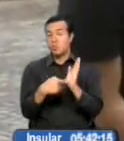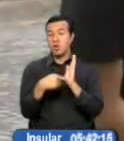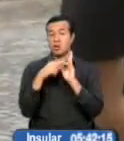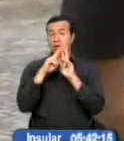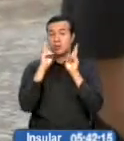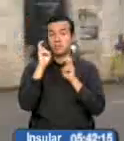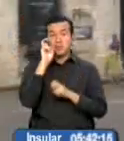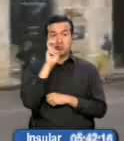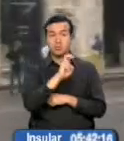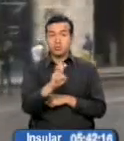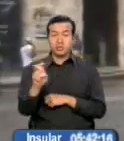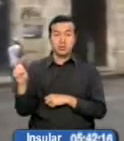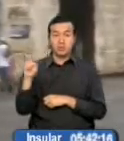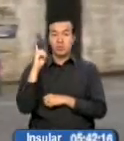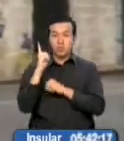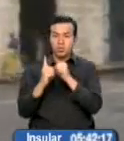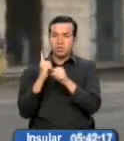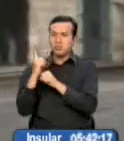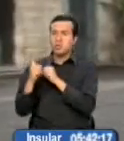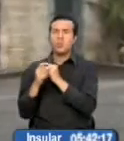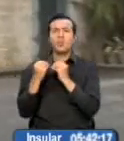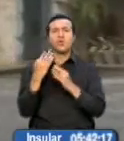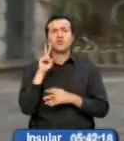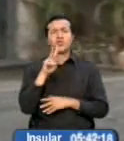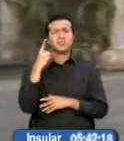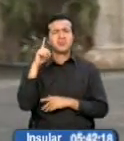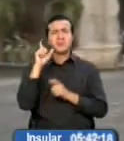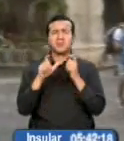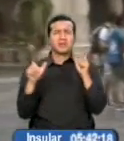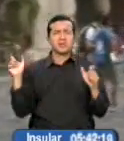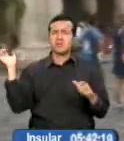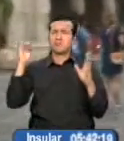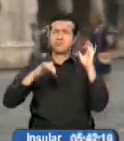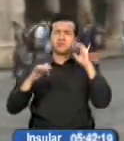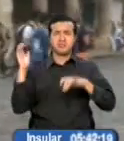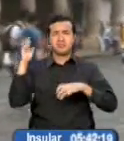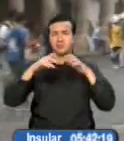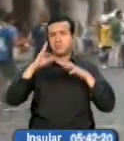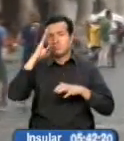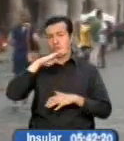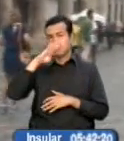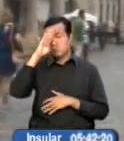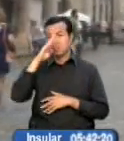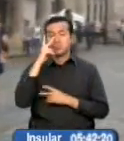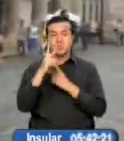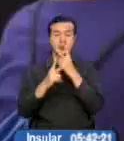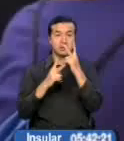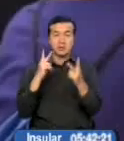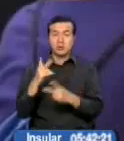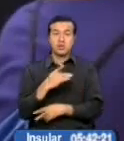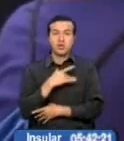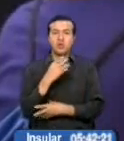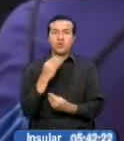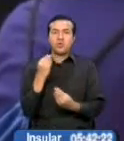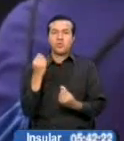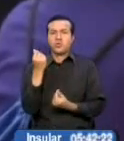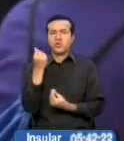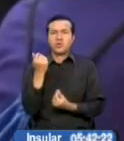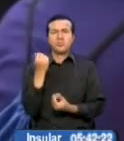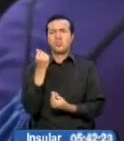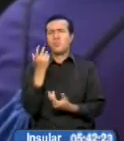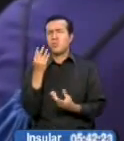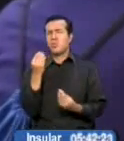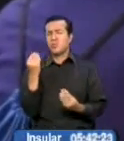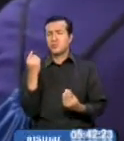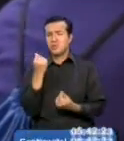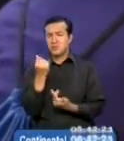ámbito turístico, cada año cerca de 2 millones de personas llegan a la isla. Visitas que mueven ingentes recursos económicos